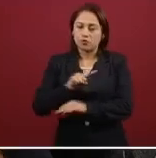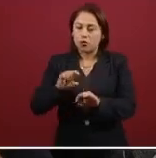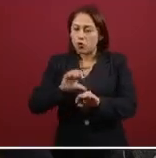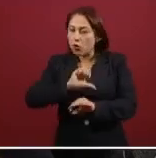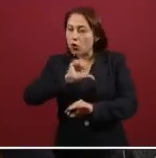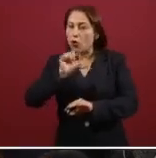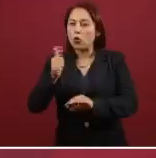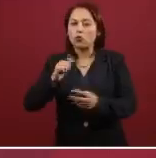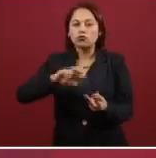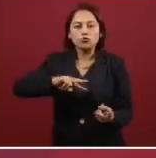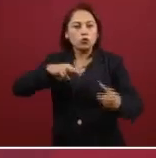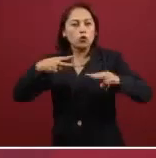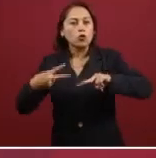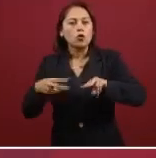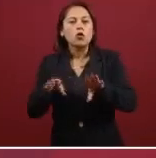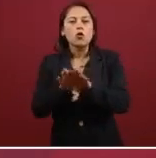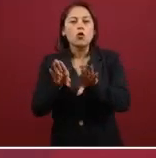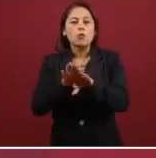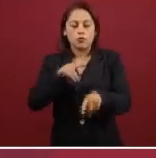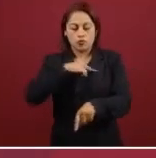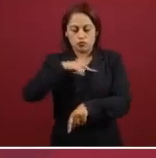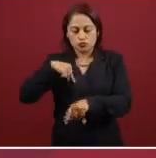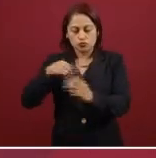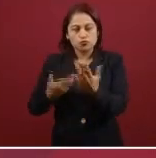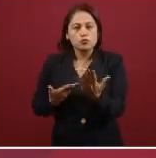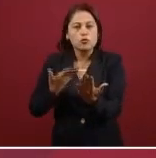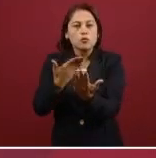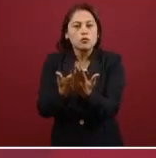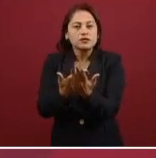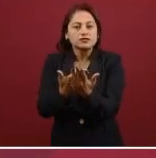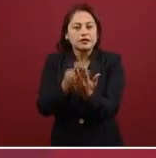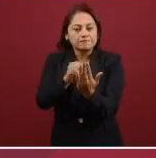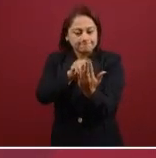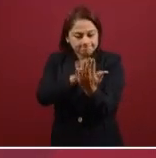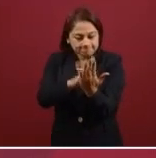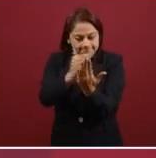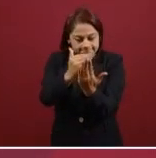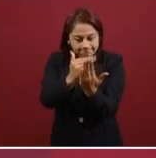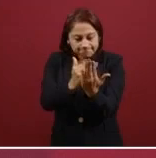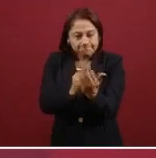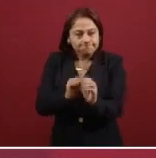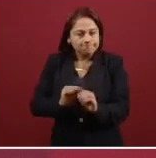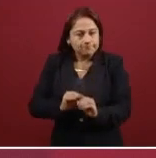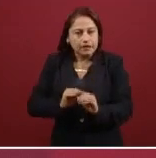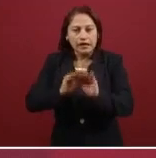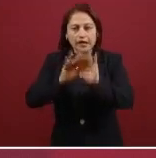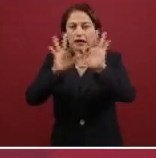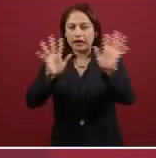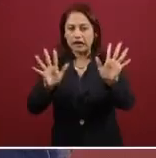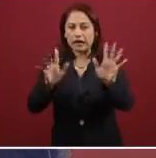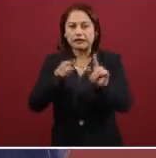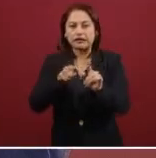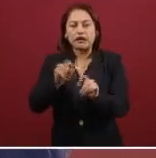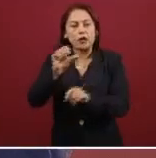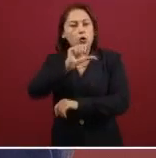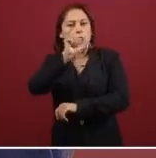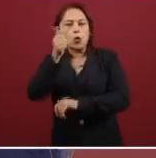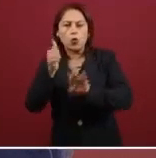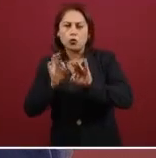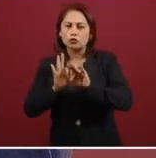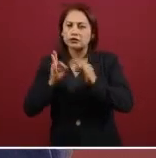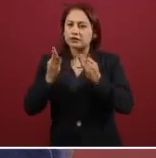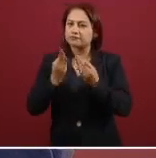es lo que nosotros proponemos de manera muy clara como opción, como alternativa? Y tiene que